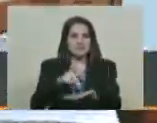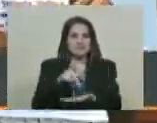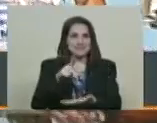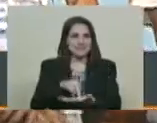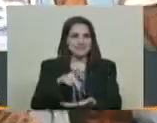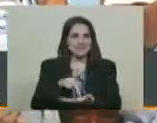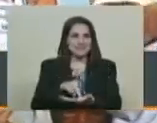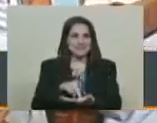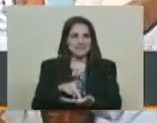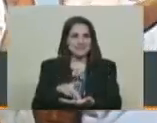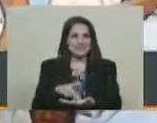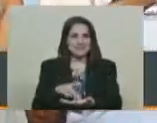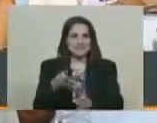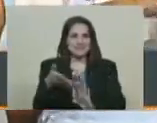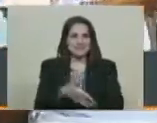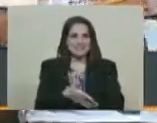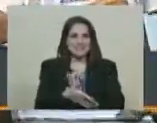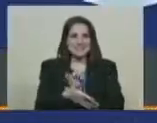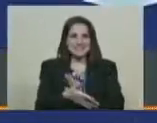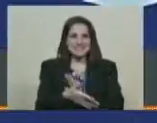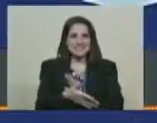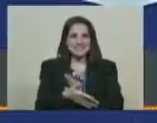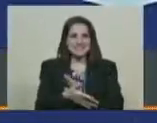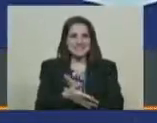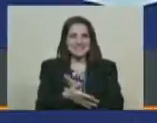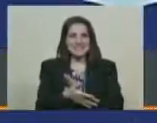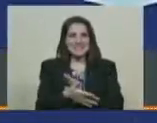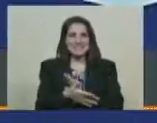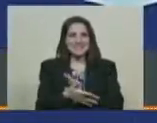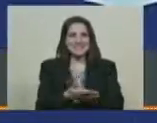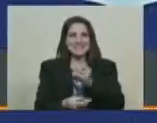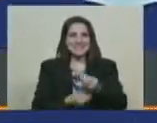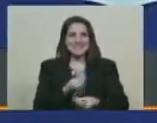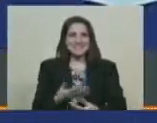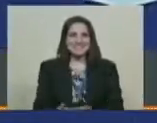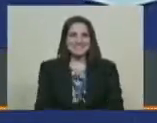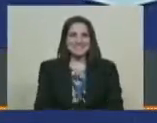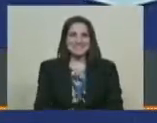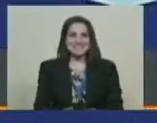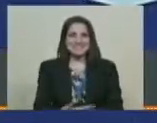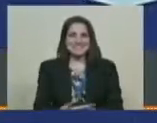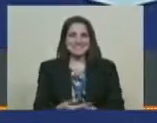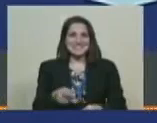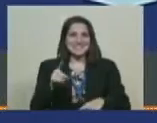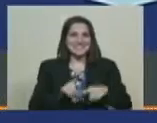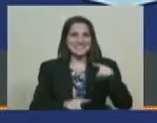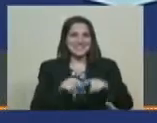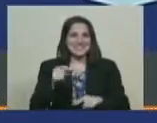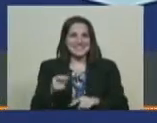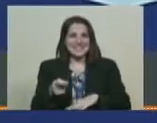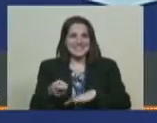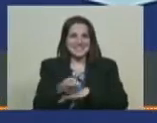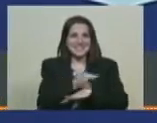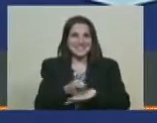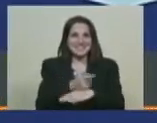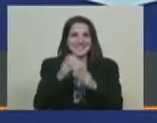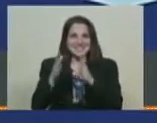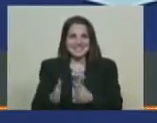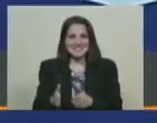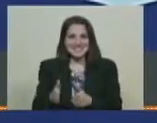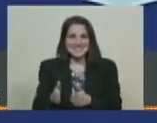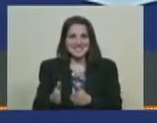Y así tendríamos el cuadro completo, gobernadores y gobernadoras